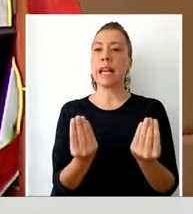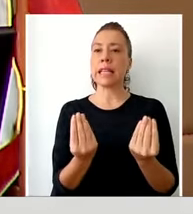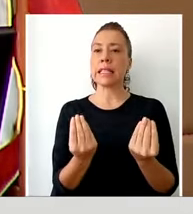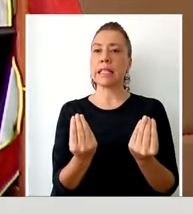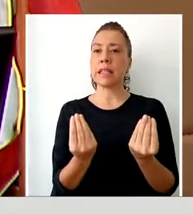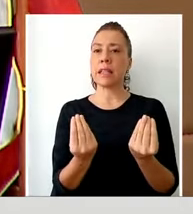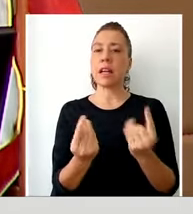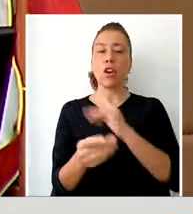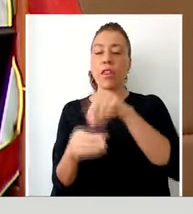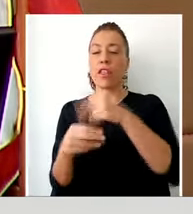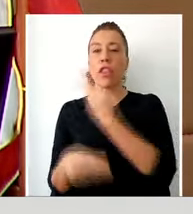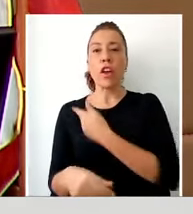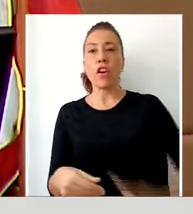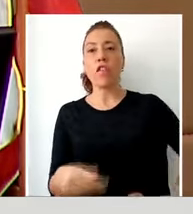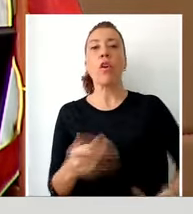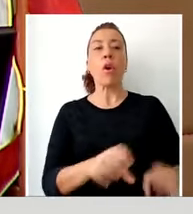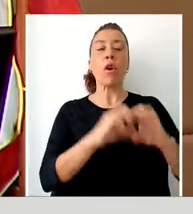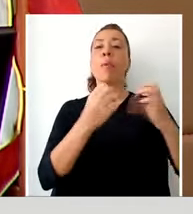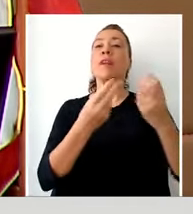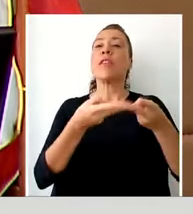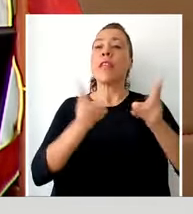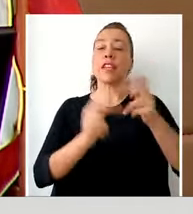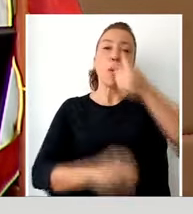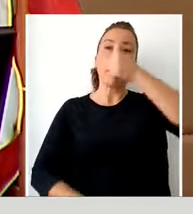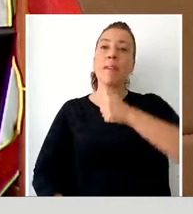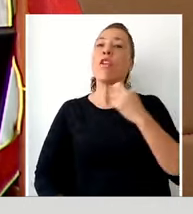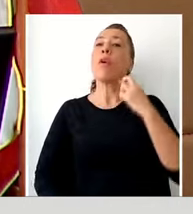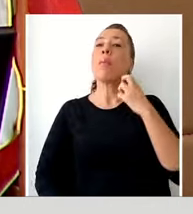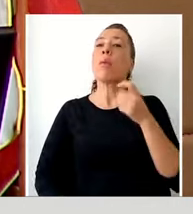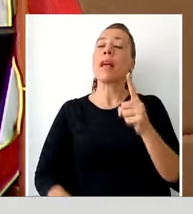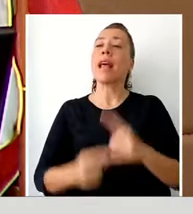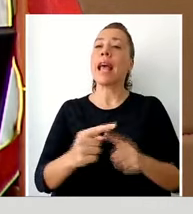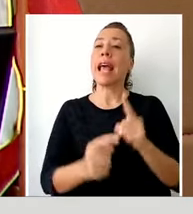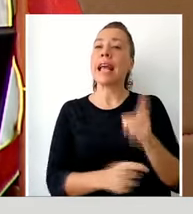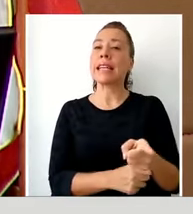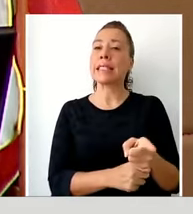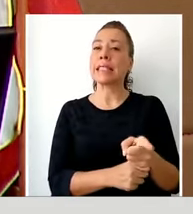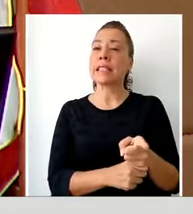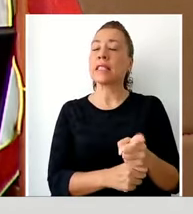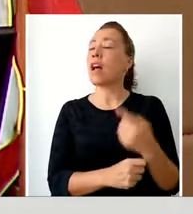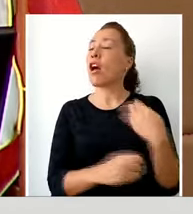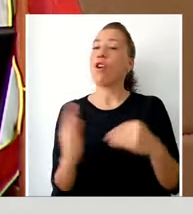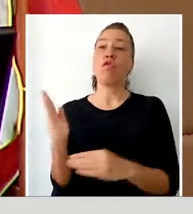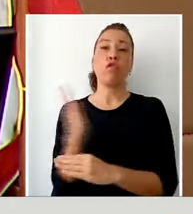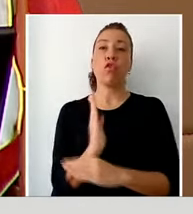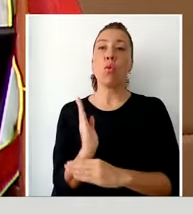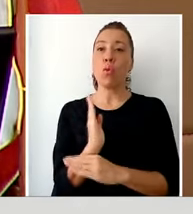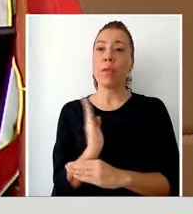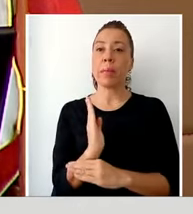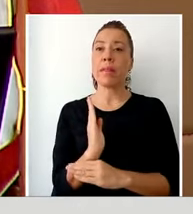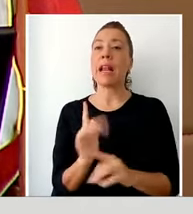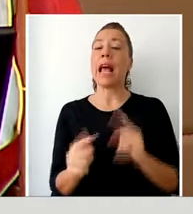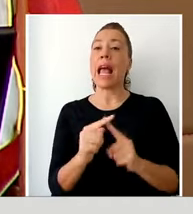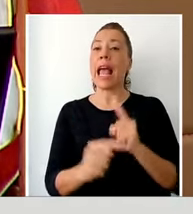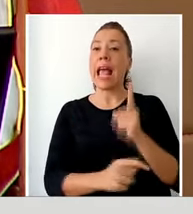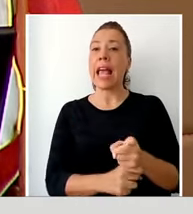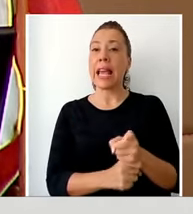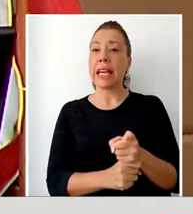que sea una corporación de derecho privado porque es uno de los requisitos esenciales que exige la